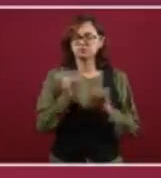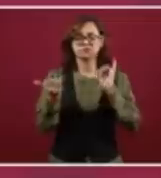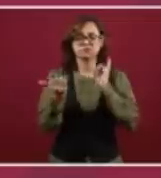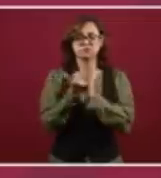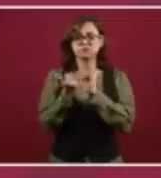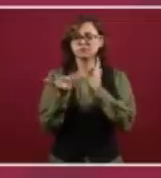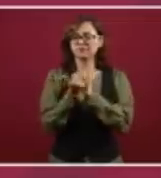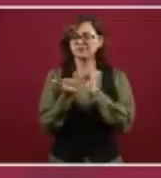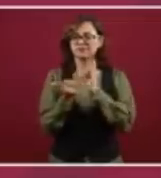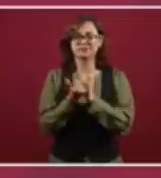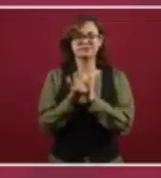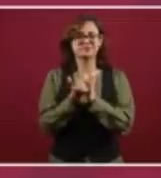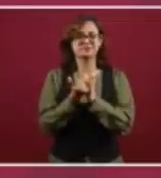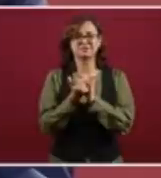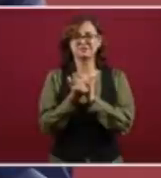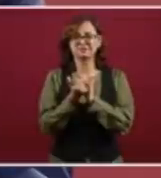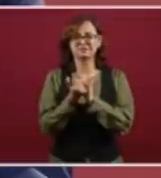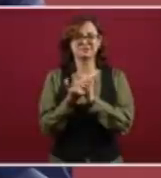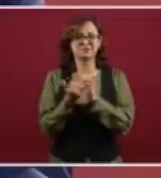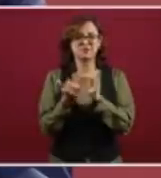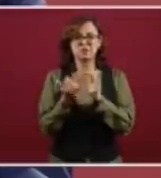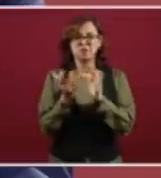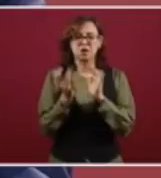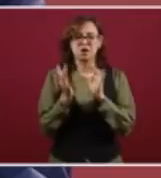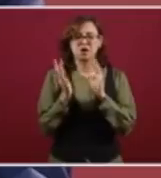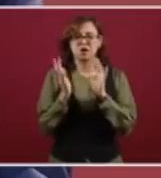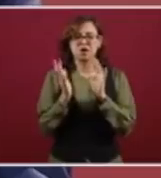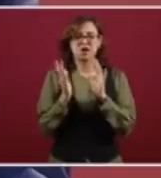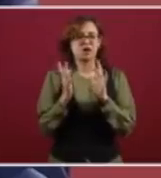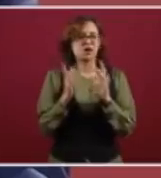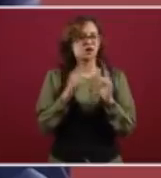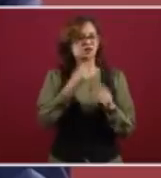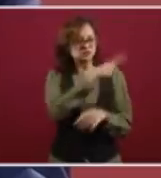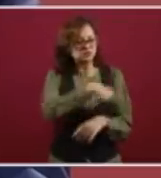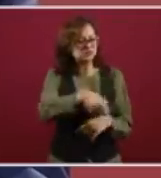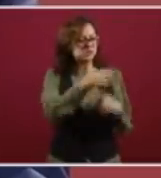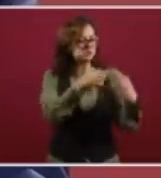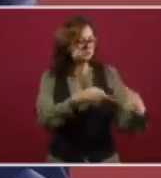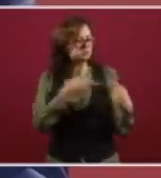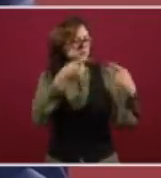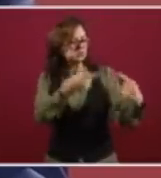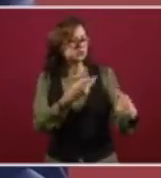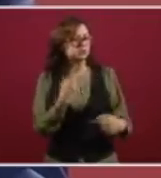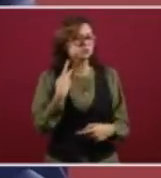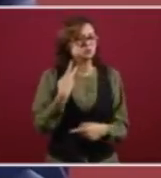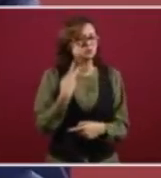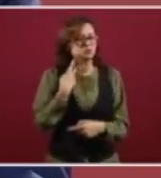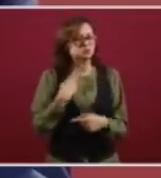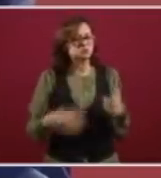utilizar nada en contra de adversarios o de políticos.